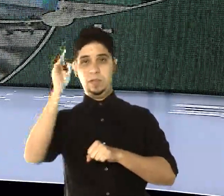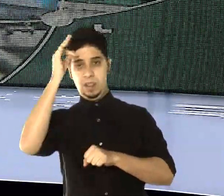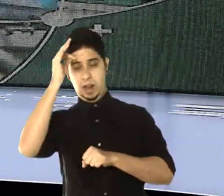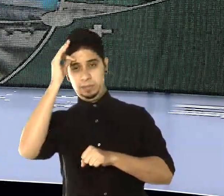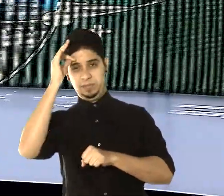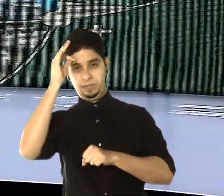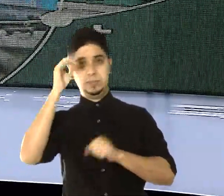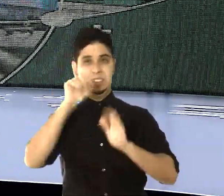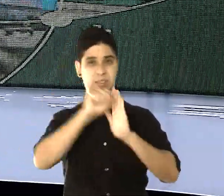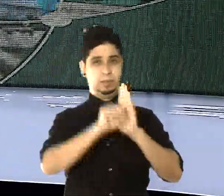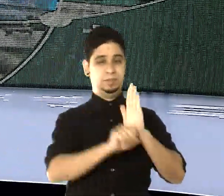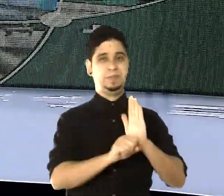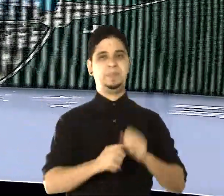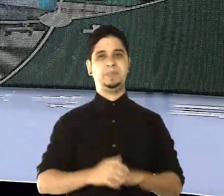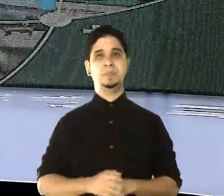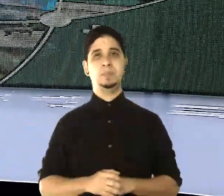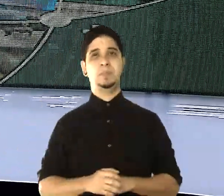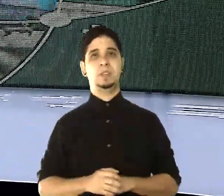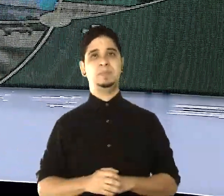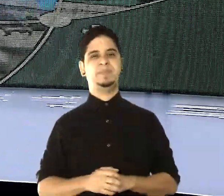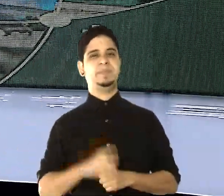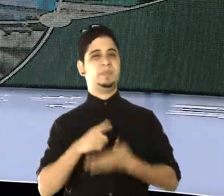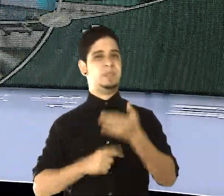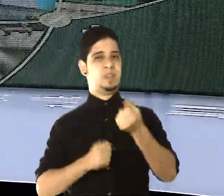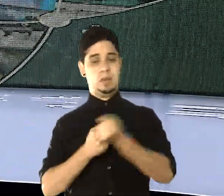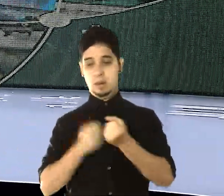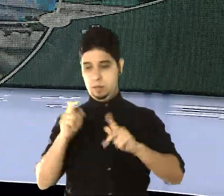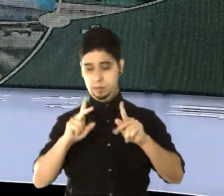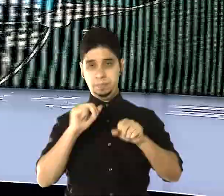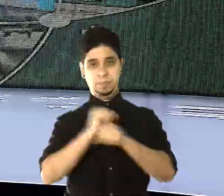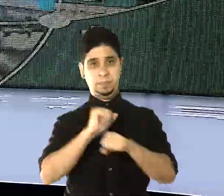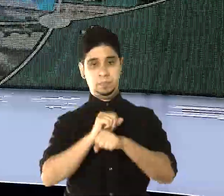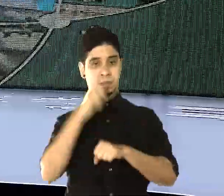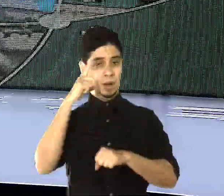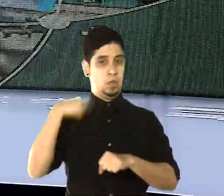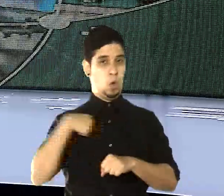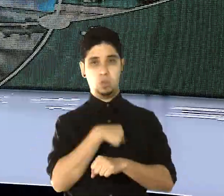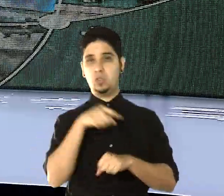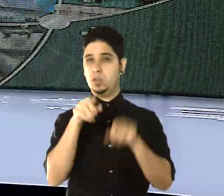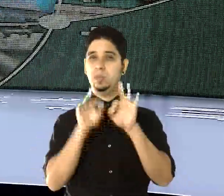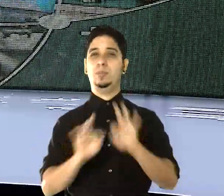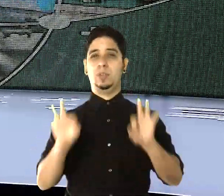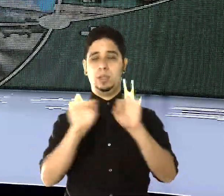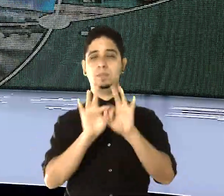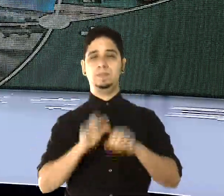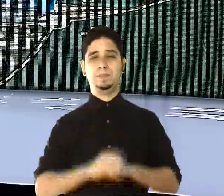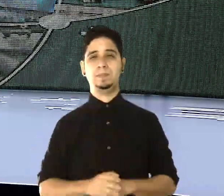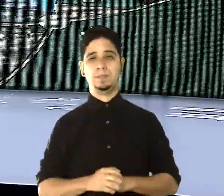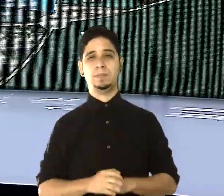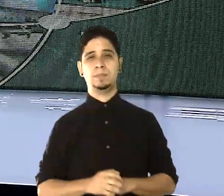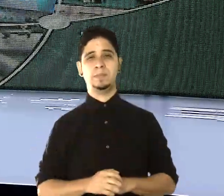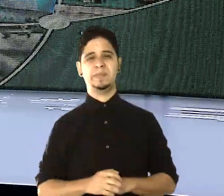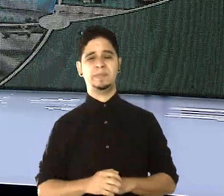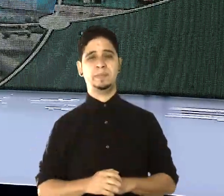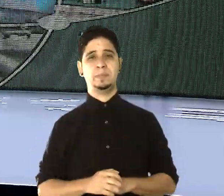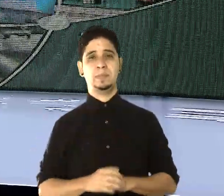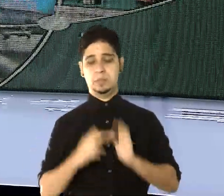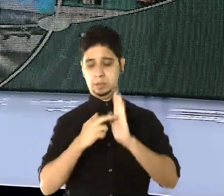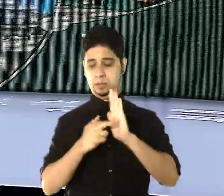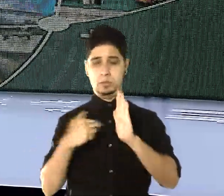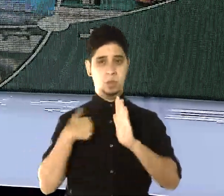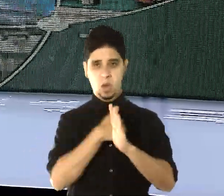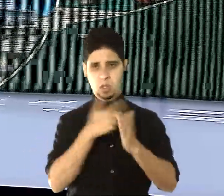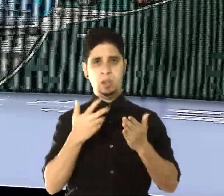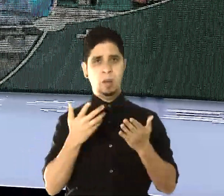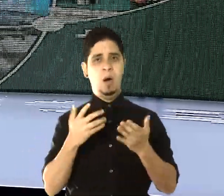estatal, que le da un incentivo a la gente que trabaja. Y eso para nosotros es bien importante. Hay medidas que estamos trabajando con el Departamento